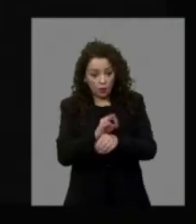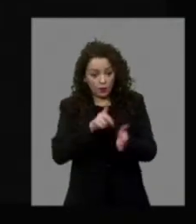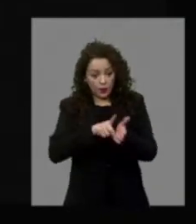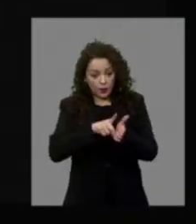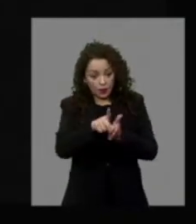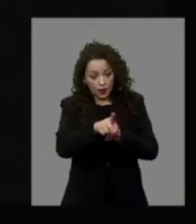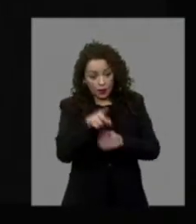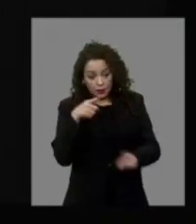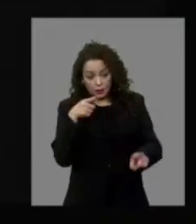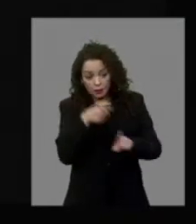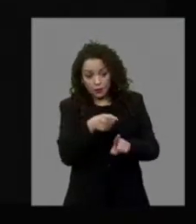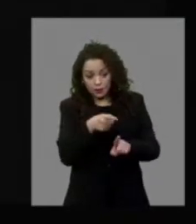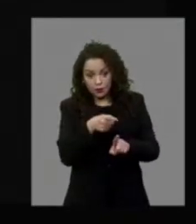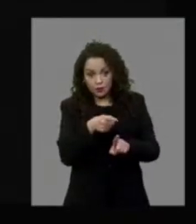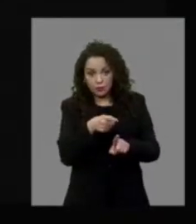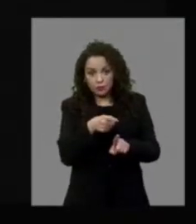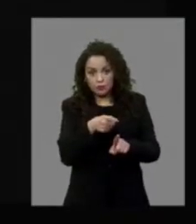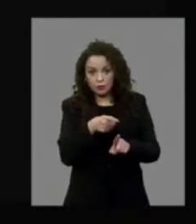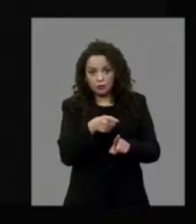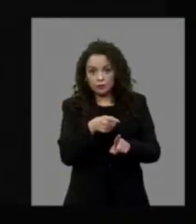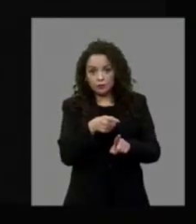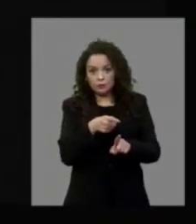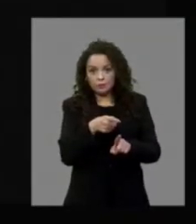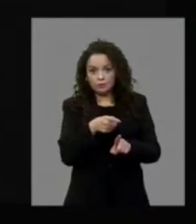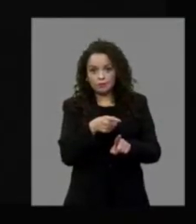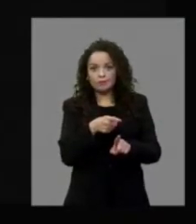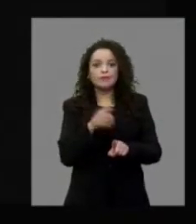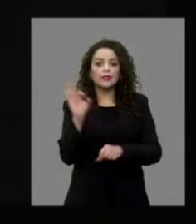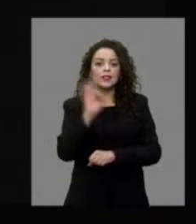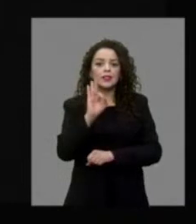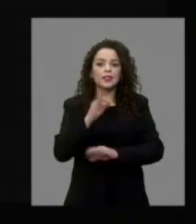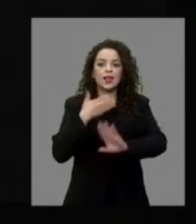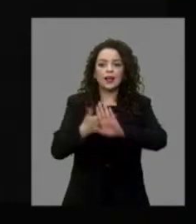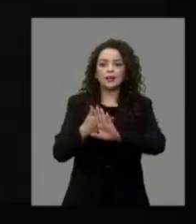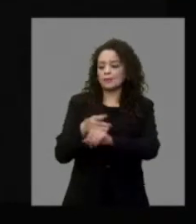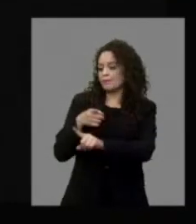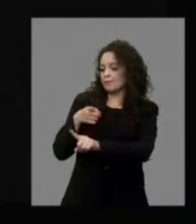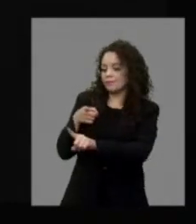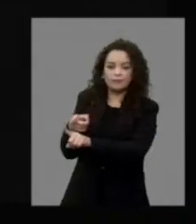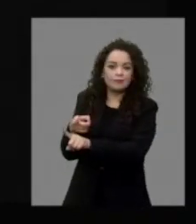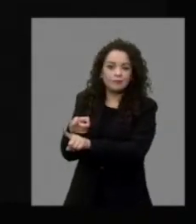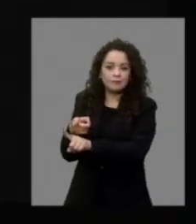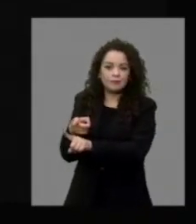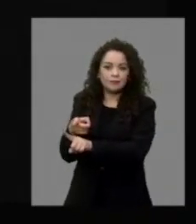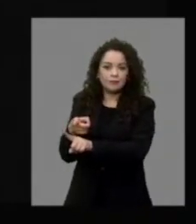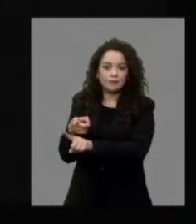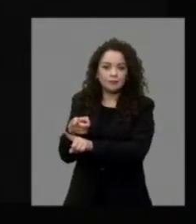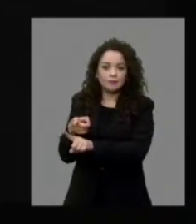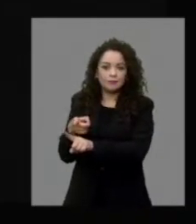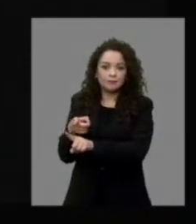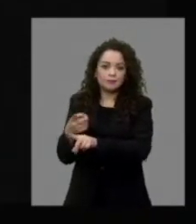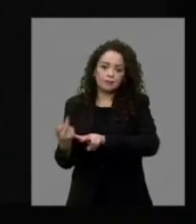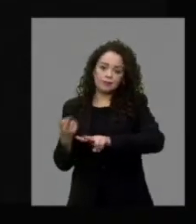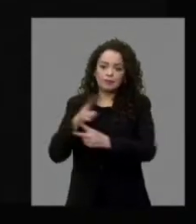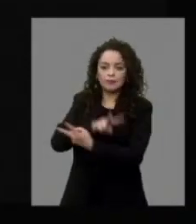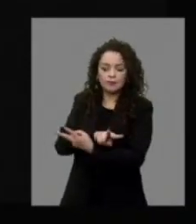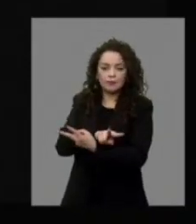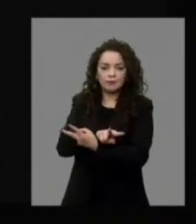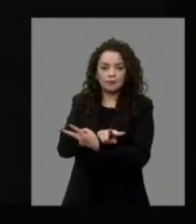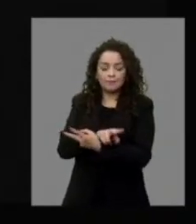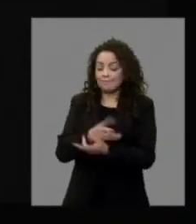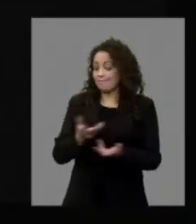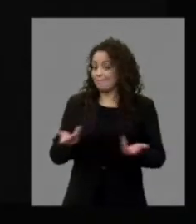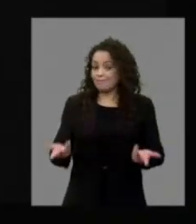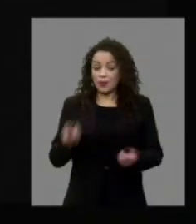una de las partes, naturalmente vamos a afectar a la contraparte que tiene un interés contrario y